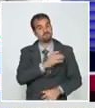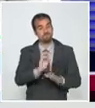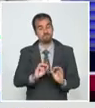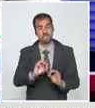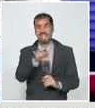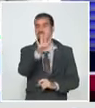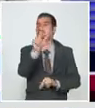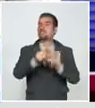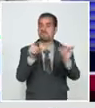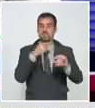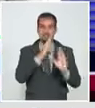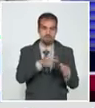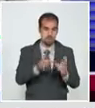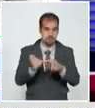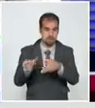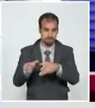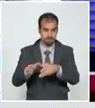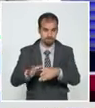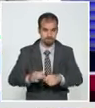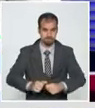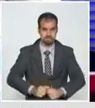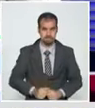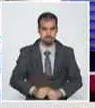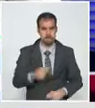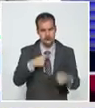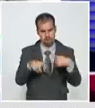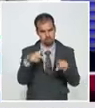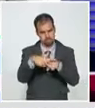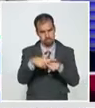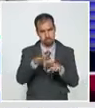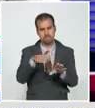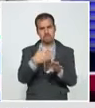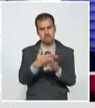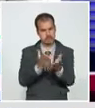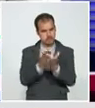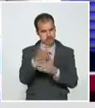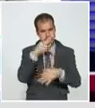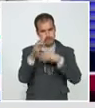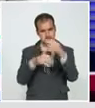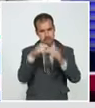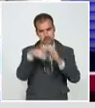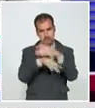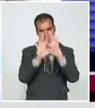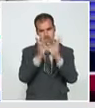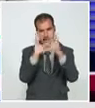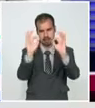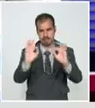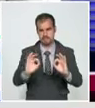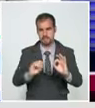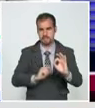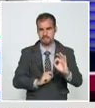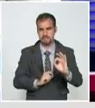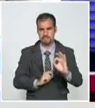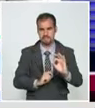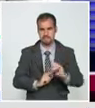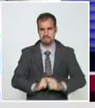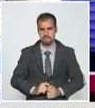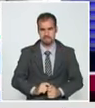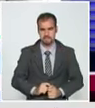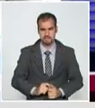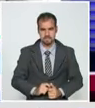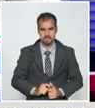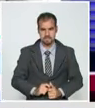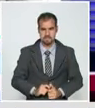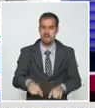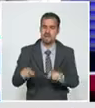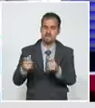5 personas. Vamos a una pausa y continuamos con esta conferencia de prensa que transmite el sistema de la radio